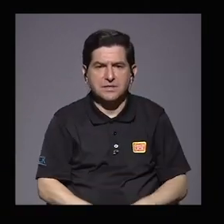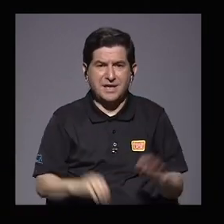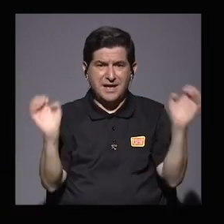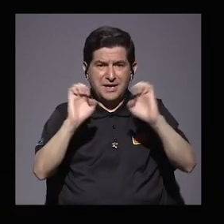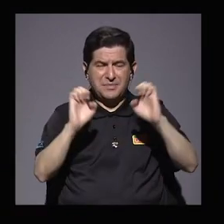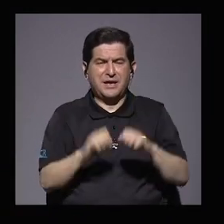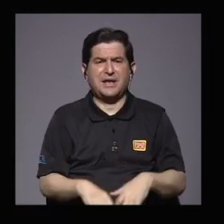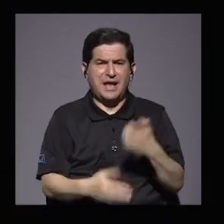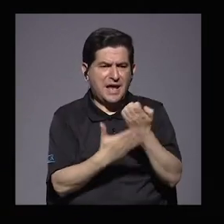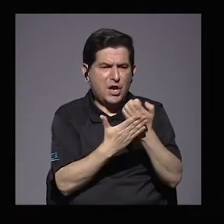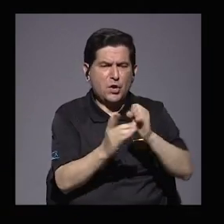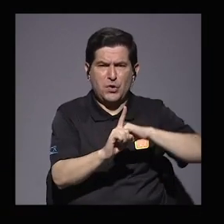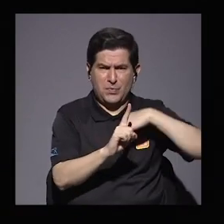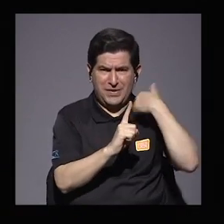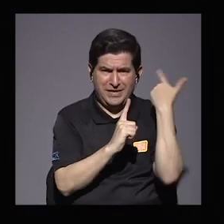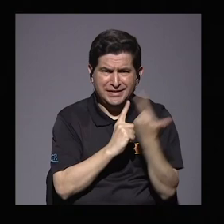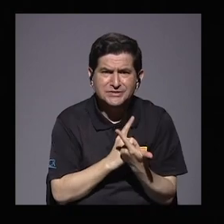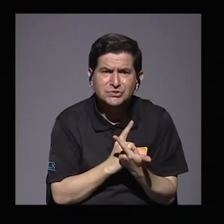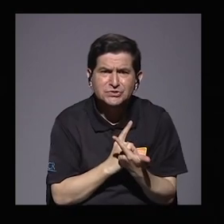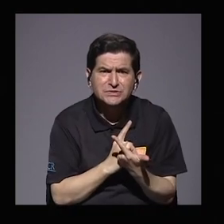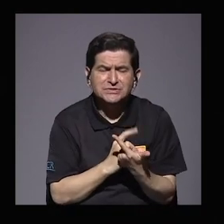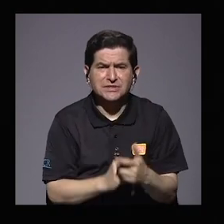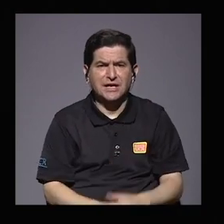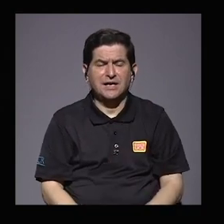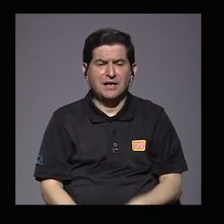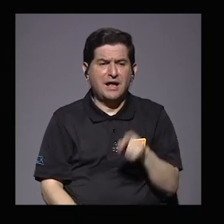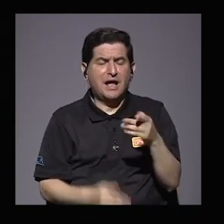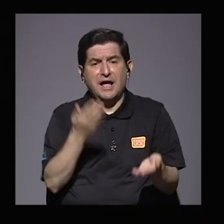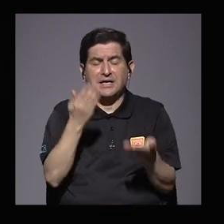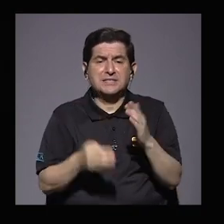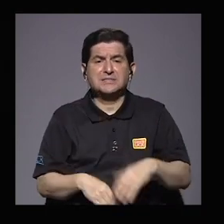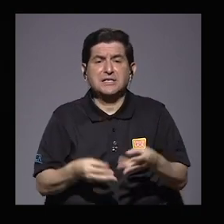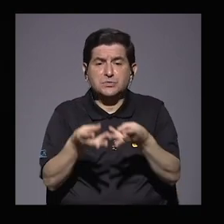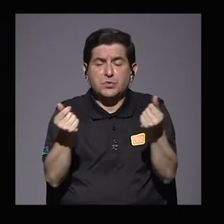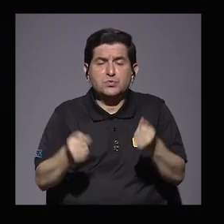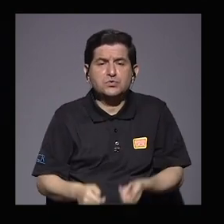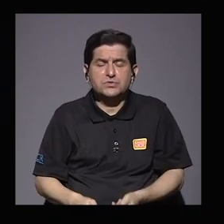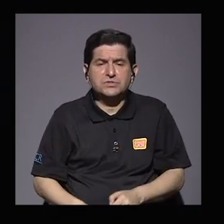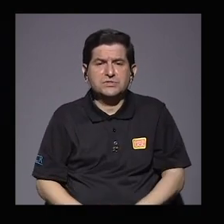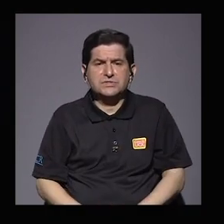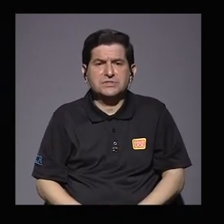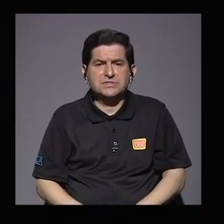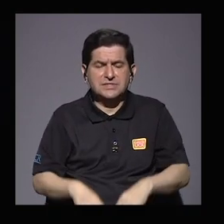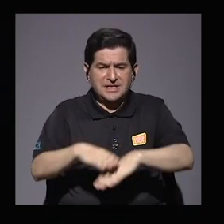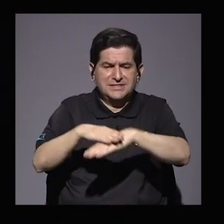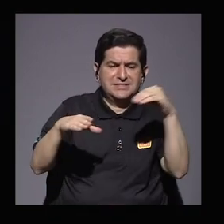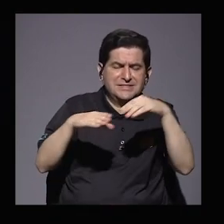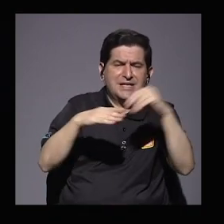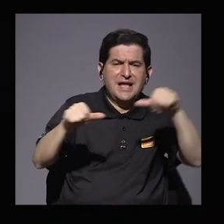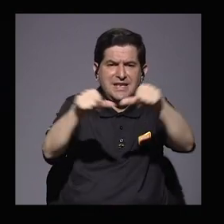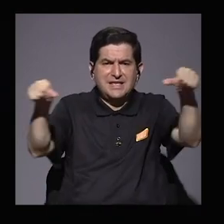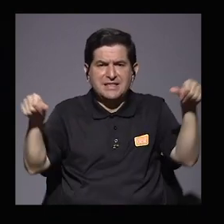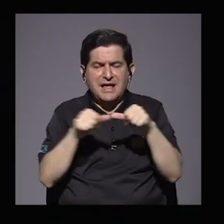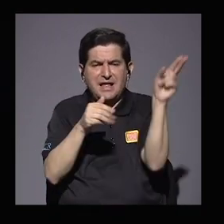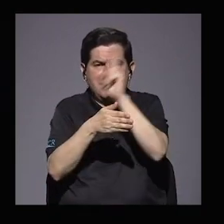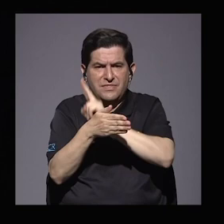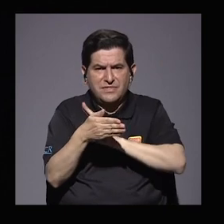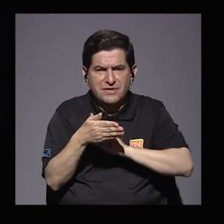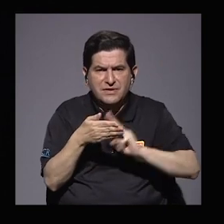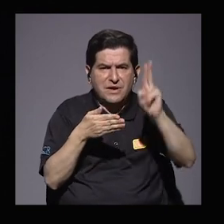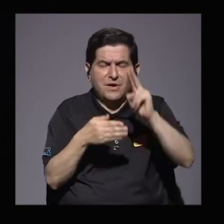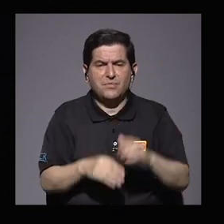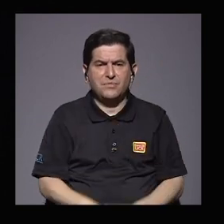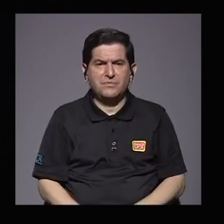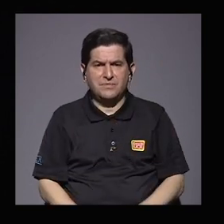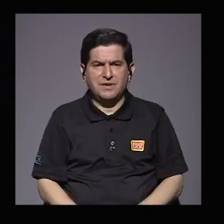emergencia económica y social puede llevar a la exclusión, al abandono de las aulas universitarias de